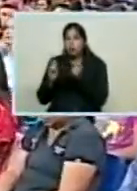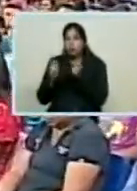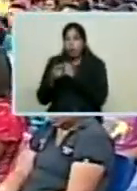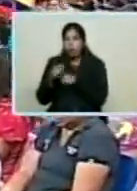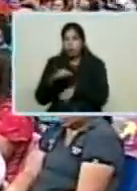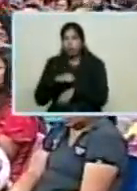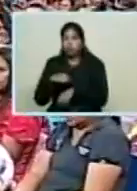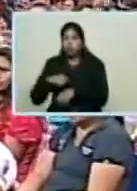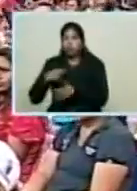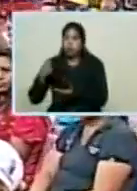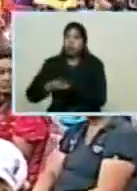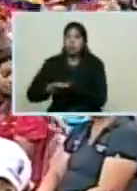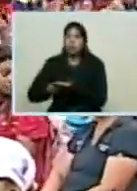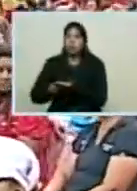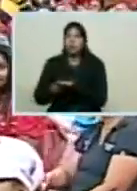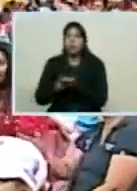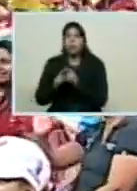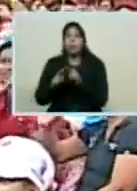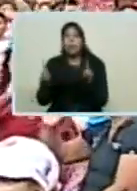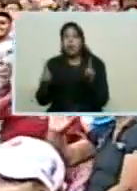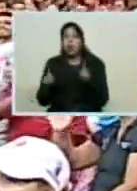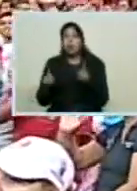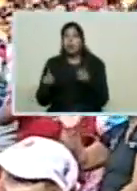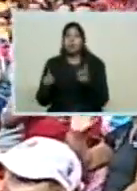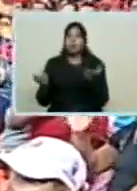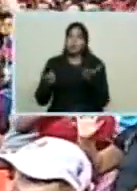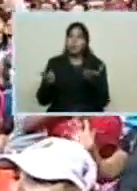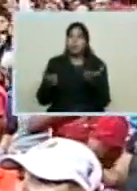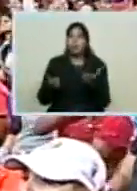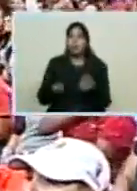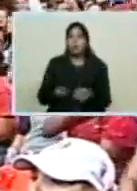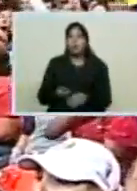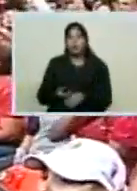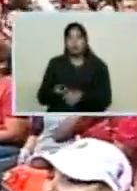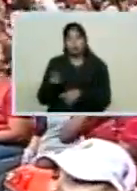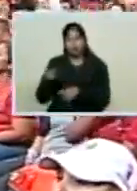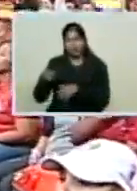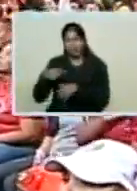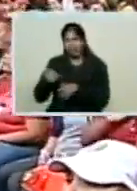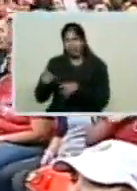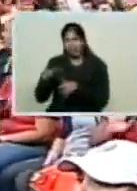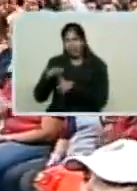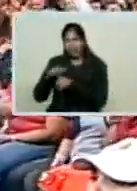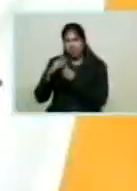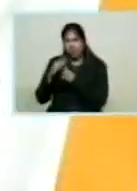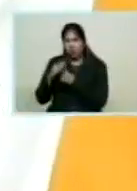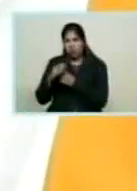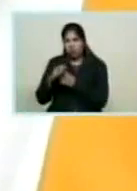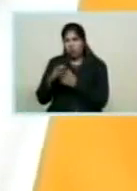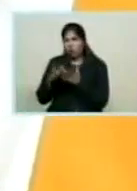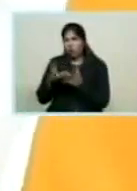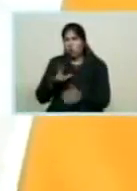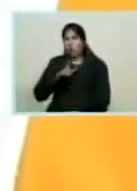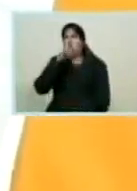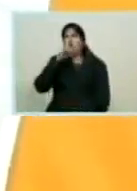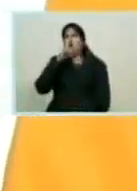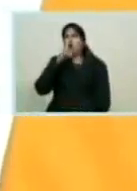educación, pero además en las peores condiciones de los liceos, de las